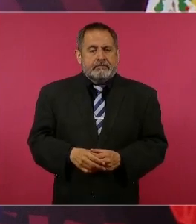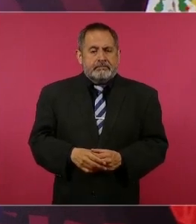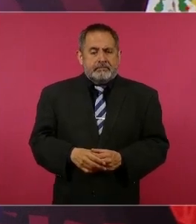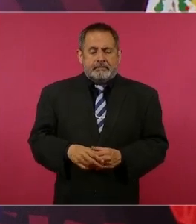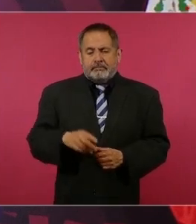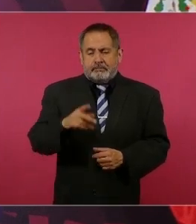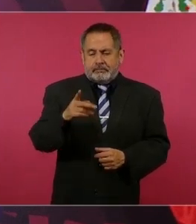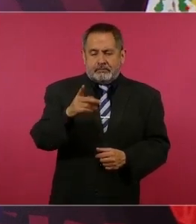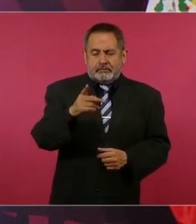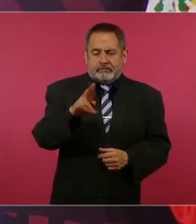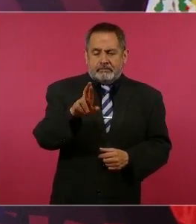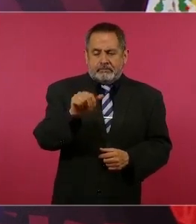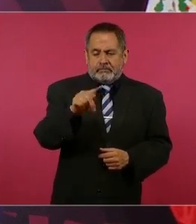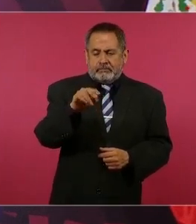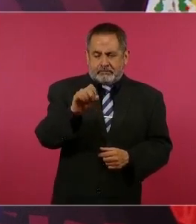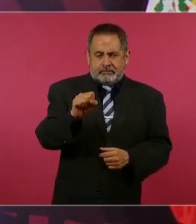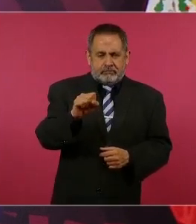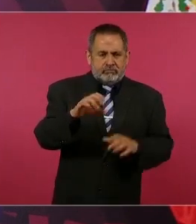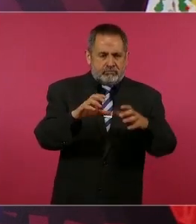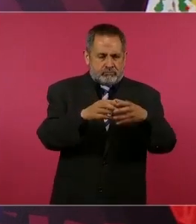Kratos sin demos,